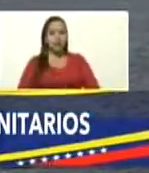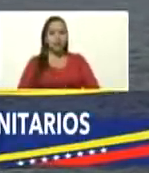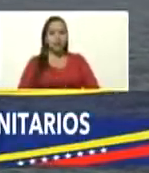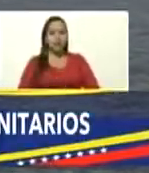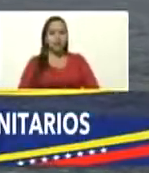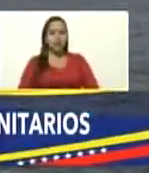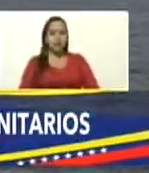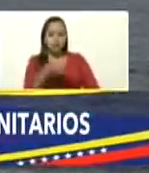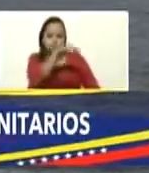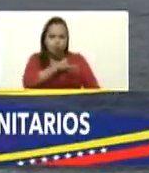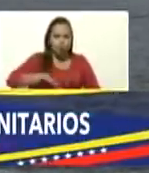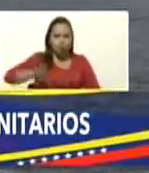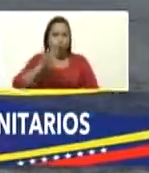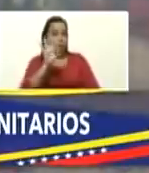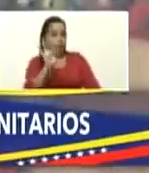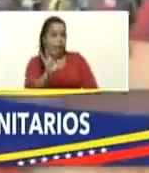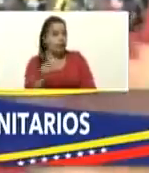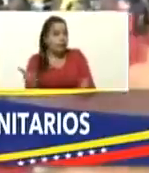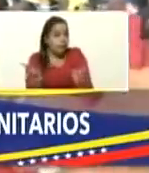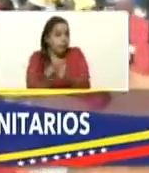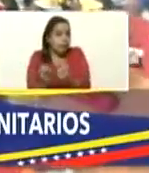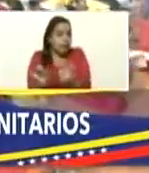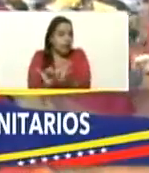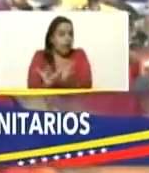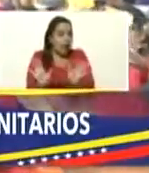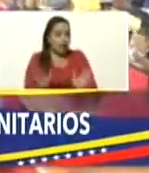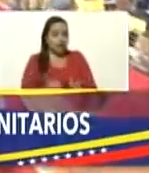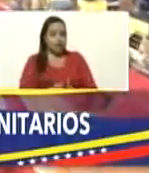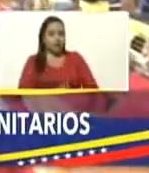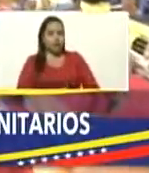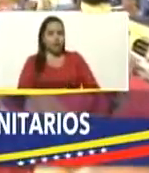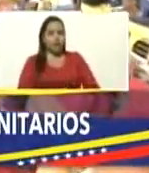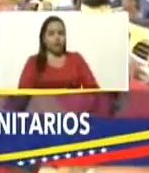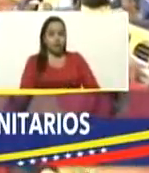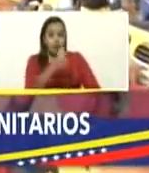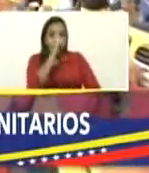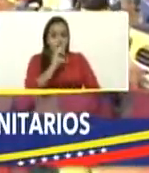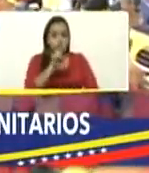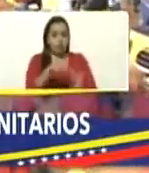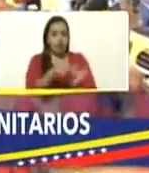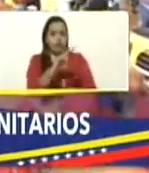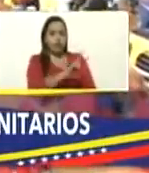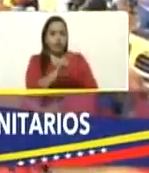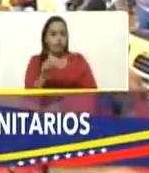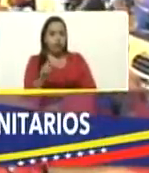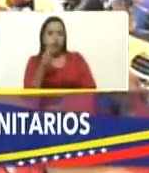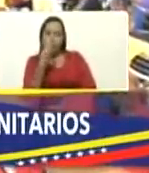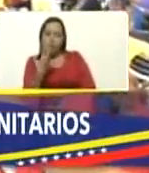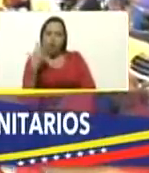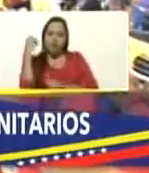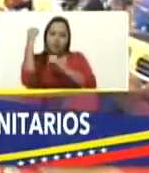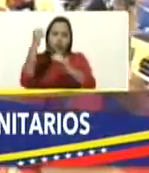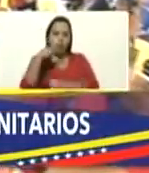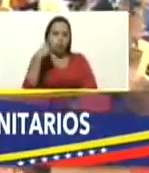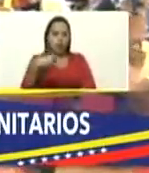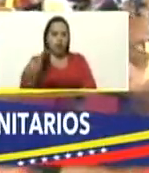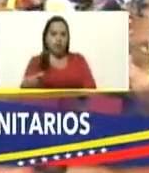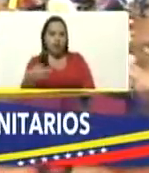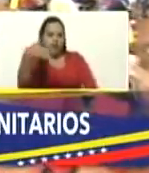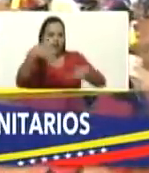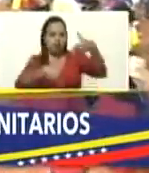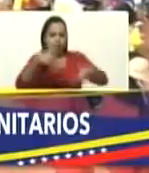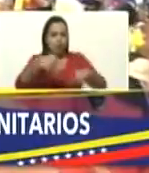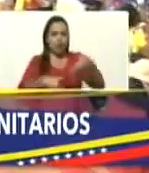y en todo el país prácticamente. Un año 2021 de buenas victorias políticas,